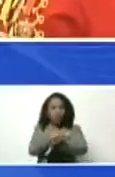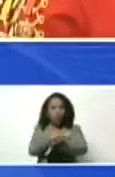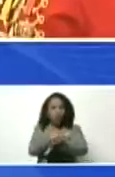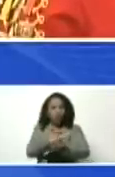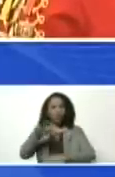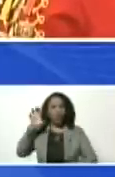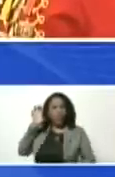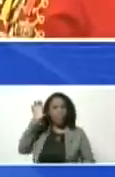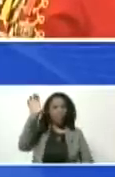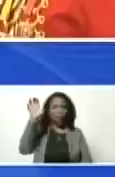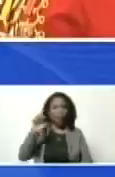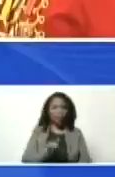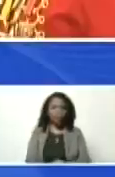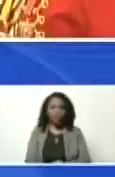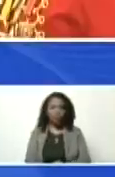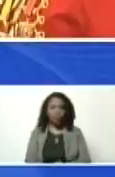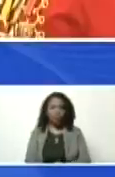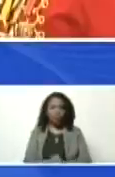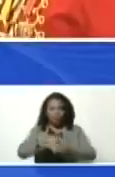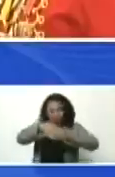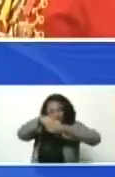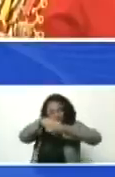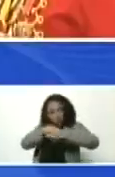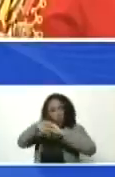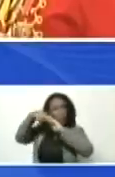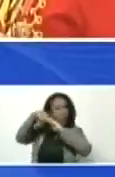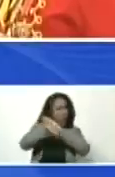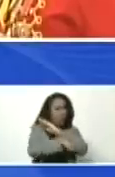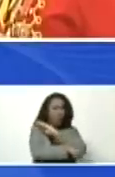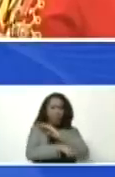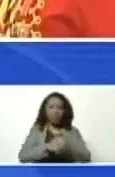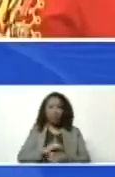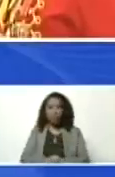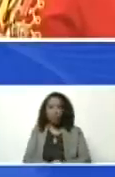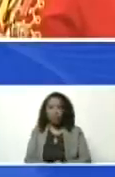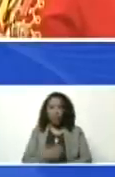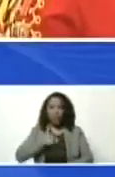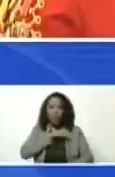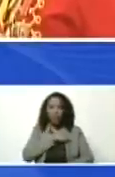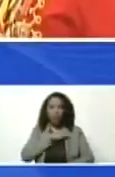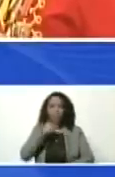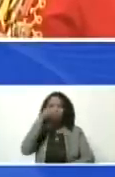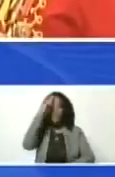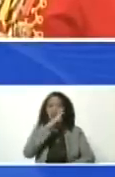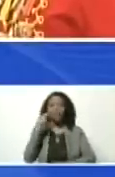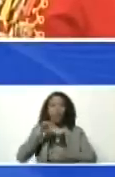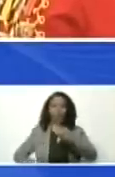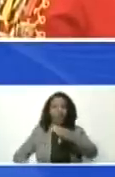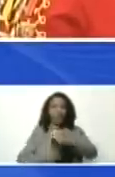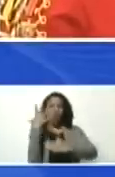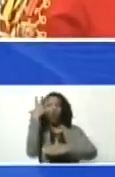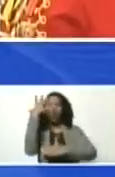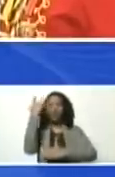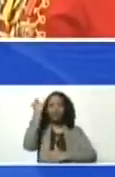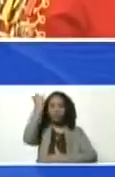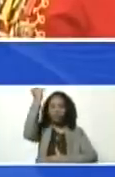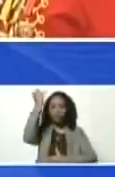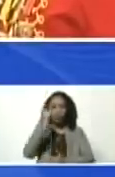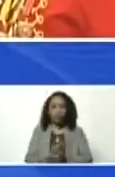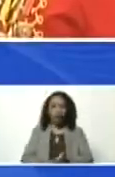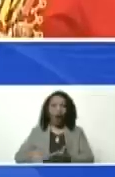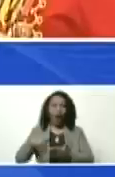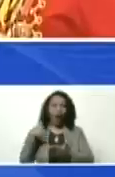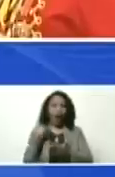patria, desde la raíz profunda de nuestros padres fundadores